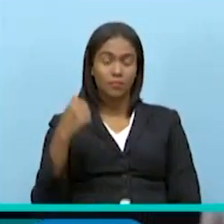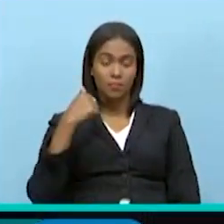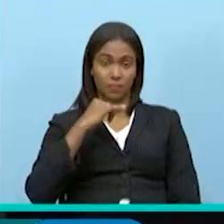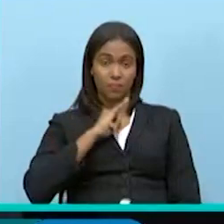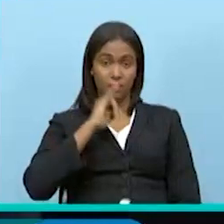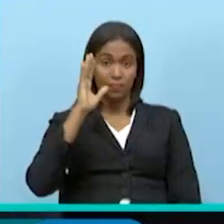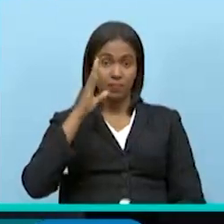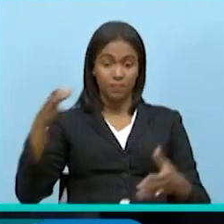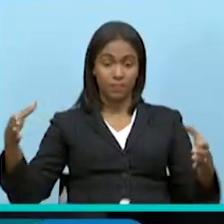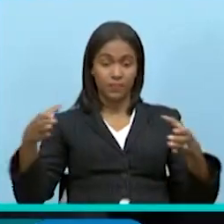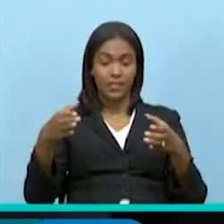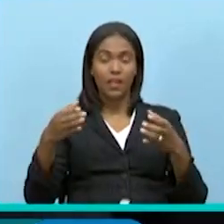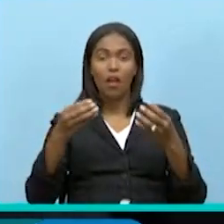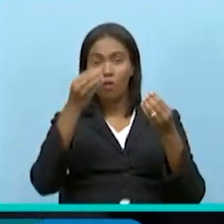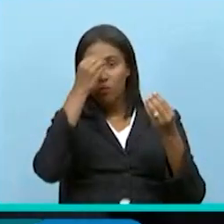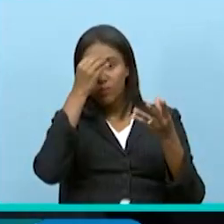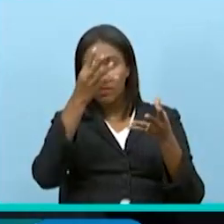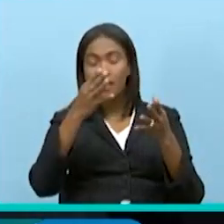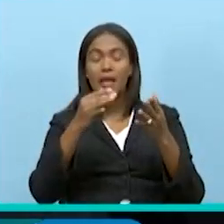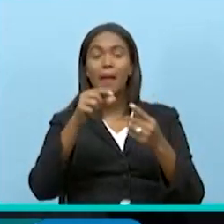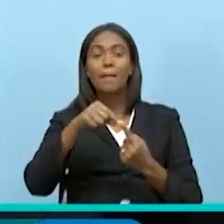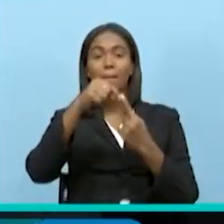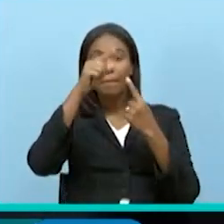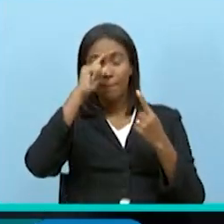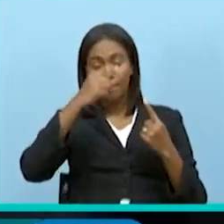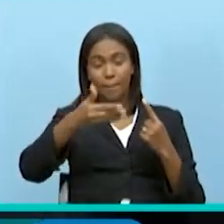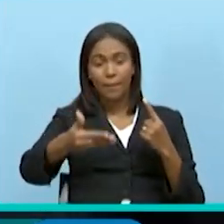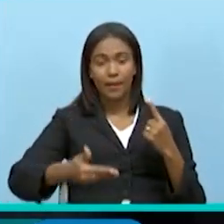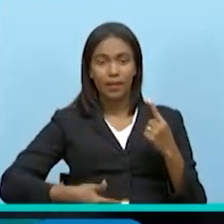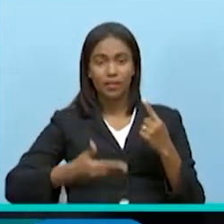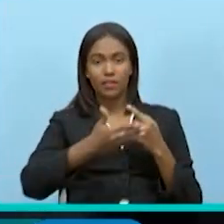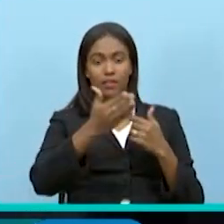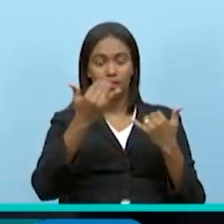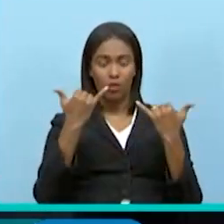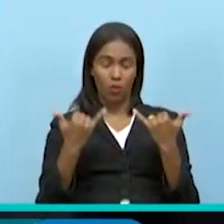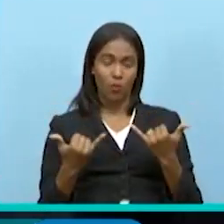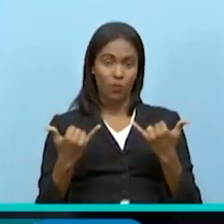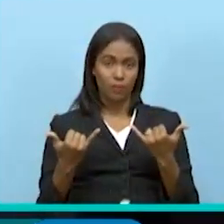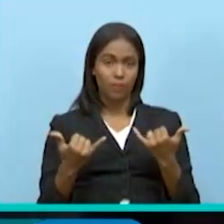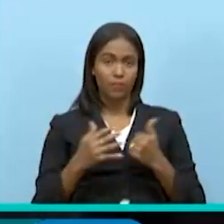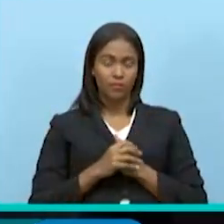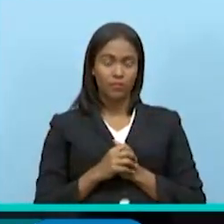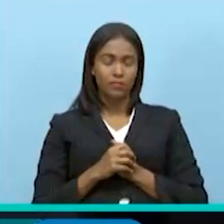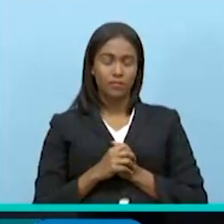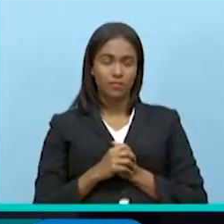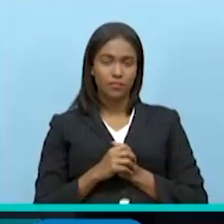Yo tengo una rueda de prensa especialmente para atenderlas a ustedes hoy a las 5 de la tarde.